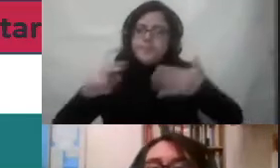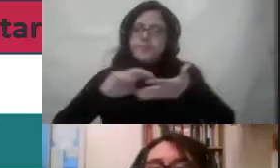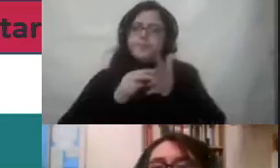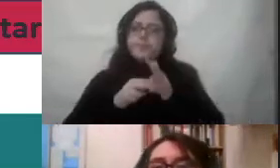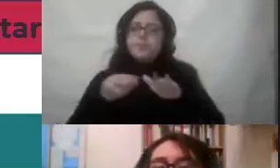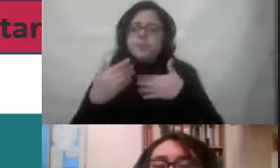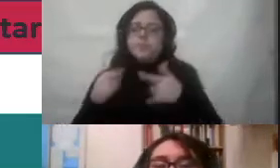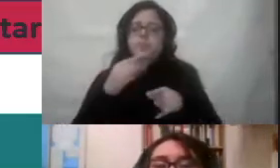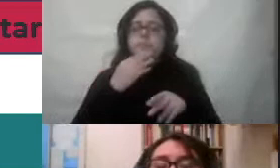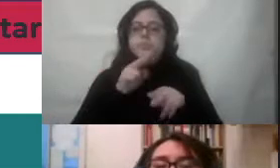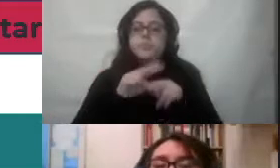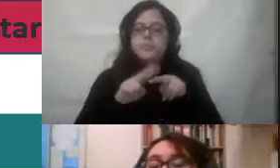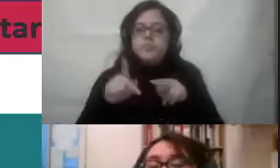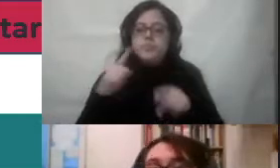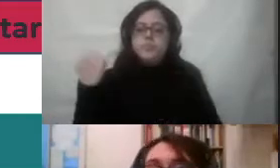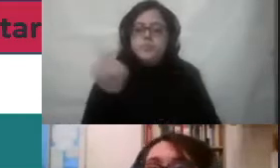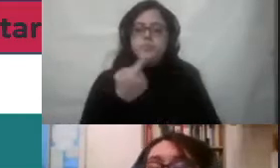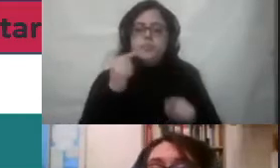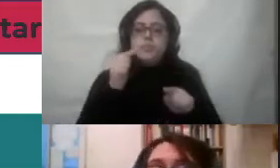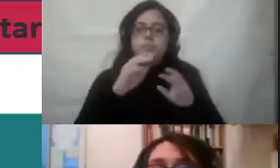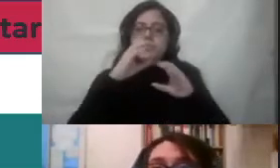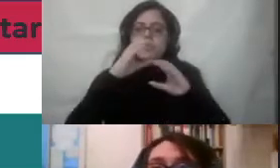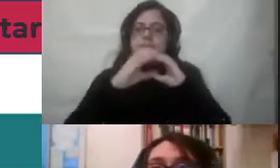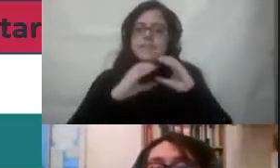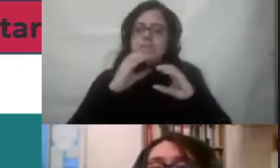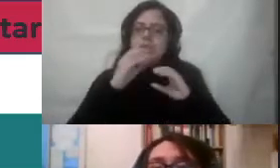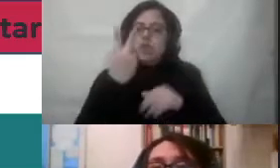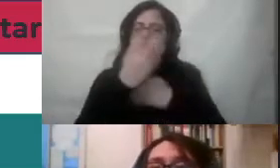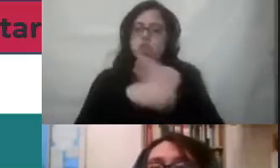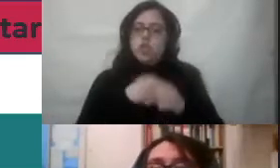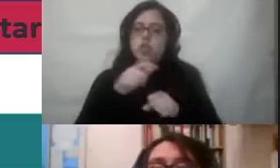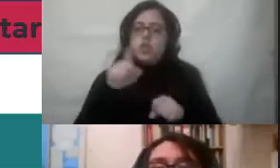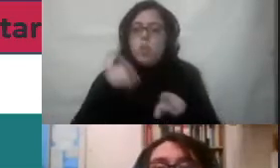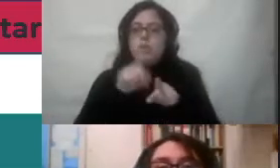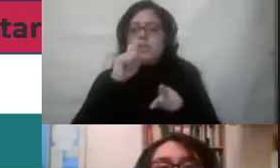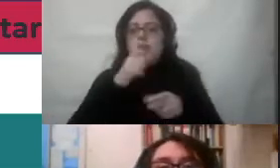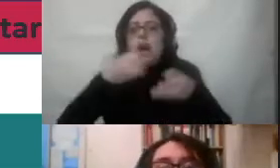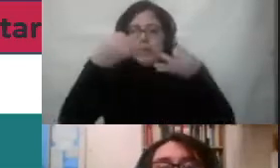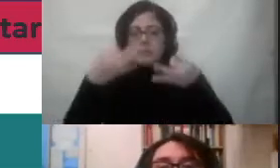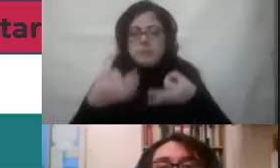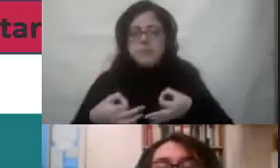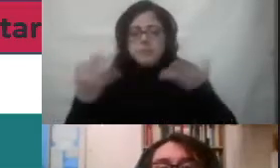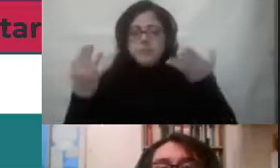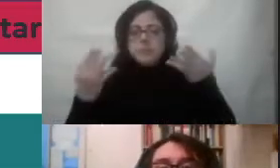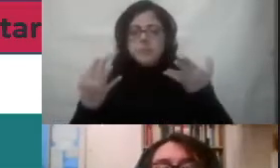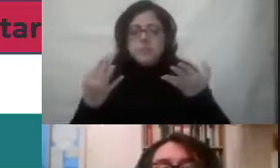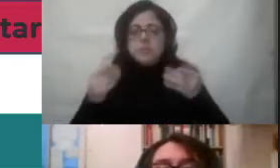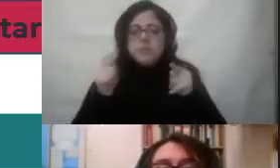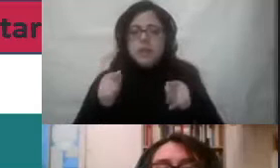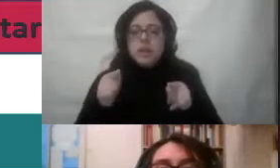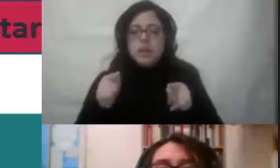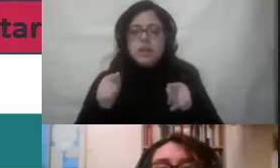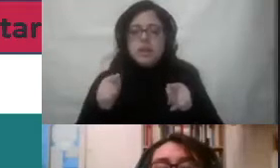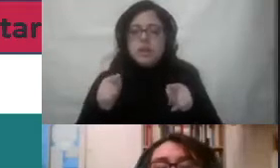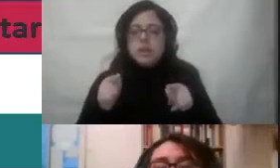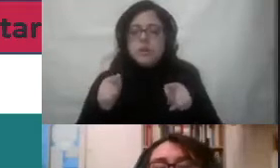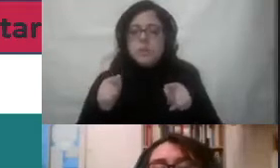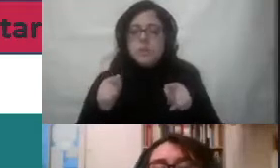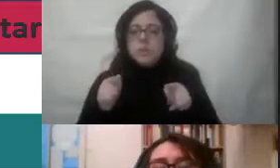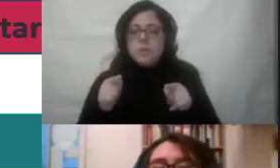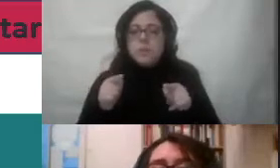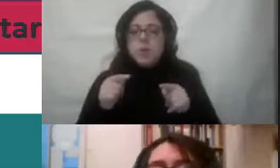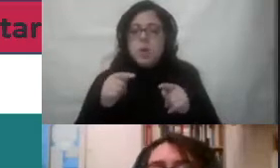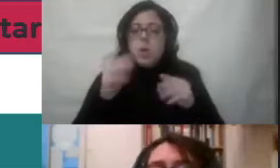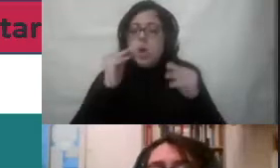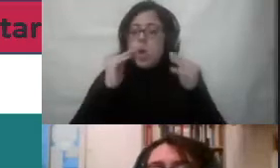nos preparamos para este ciclo de 2 años que se viene con esta priorización, en donde nosotros intentamos que los chicos logren